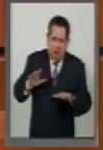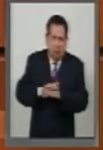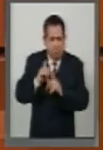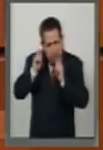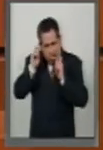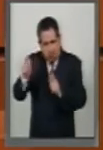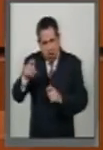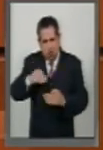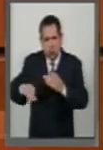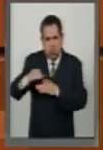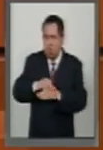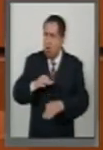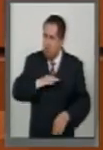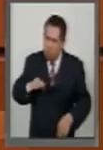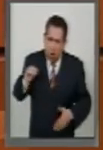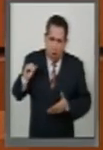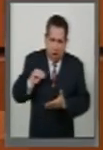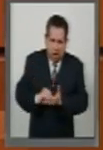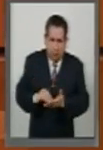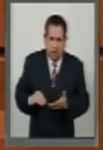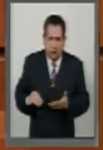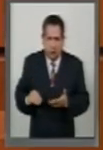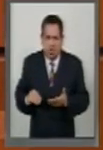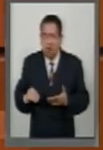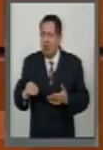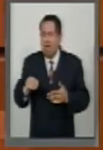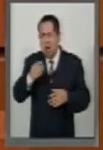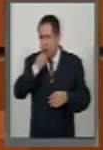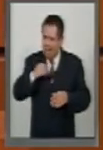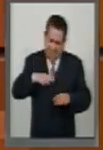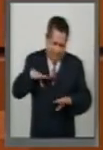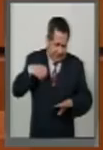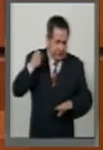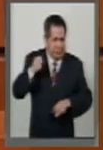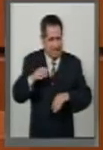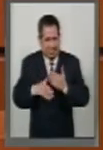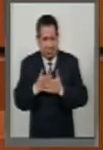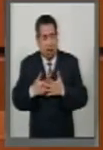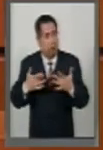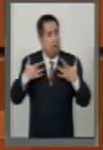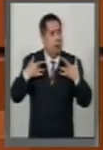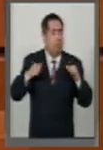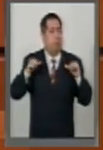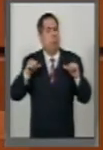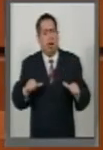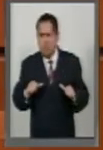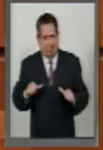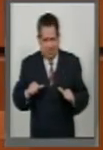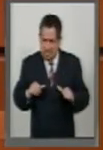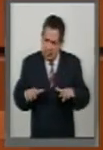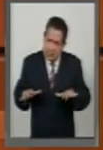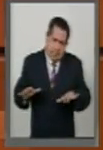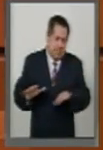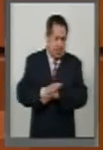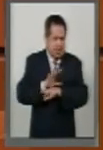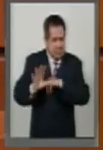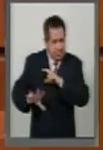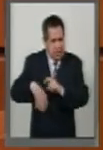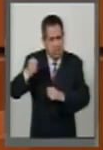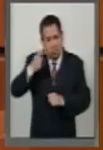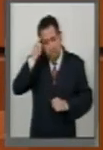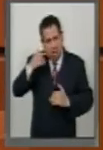todo mundo le ponga, aunque deje su comodidad y aunque deje su satisfacción, para que podamos